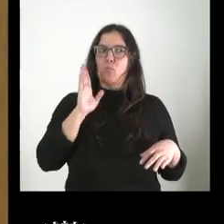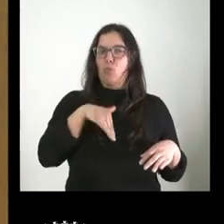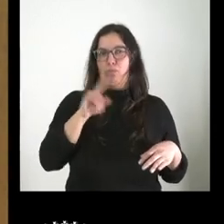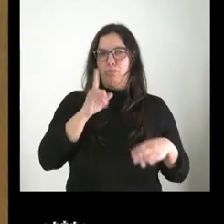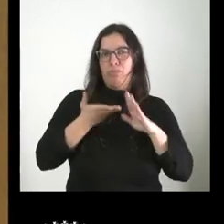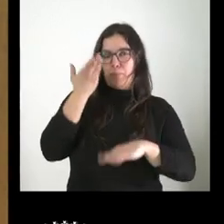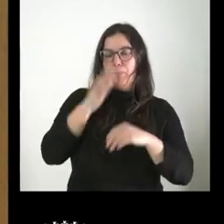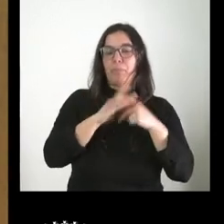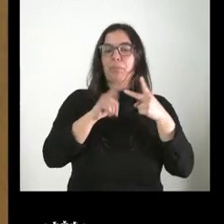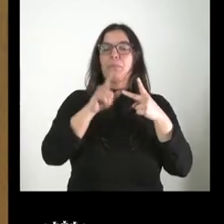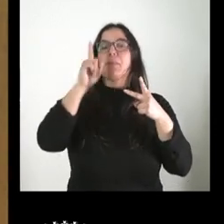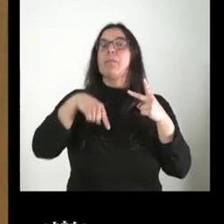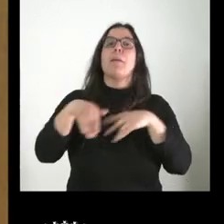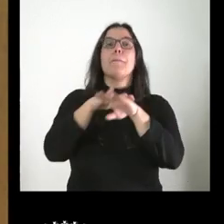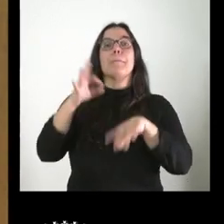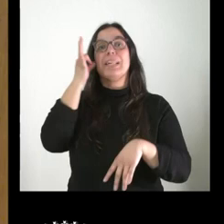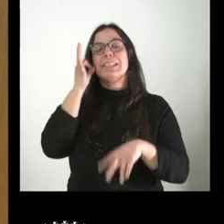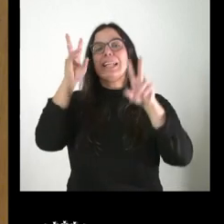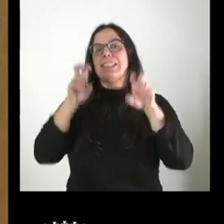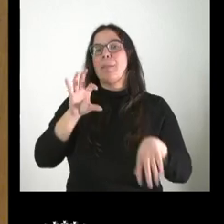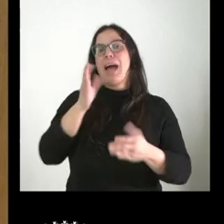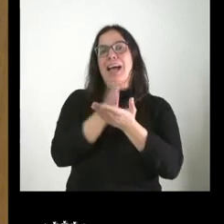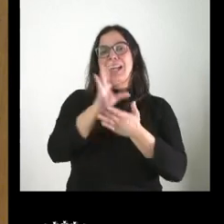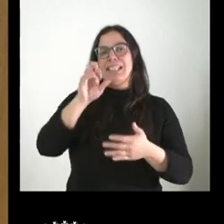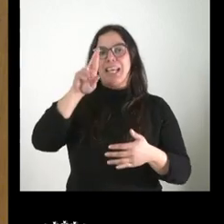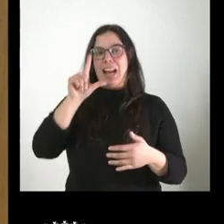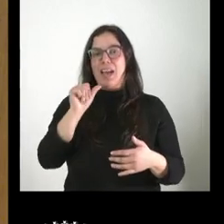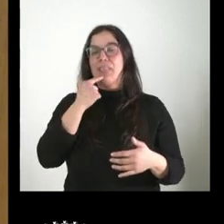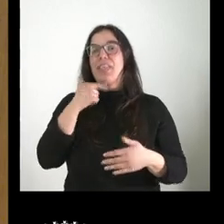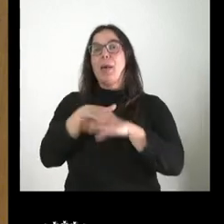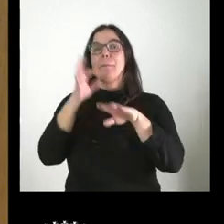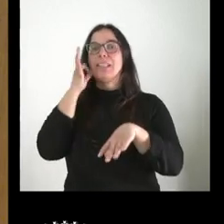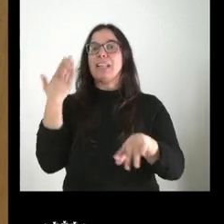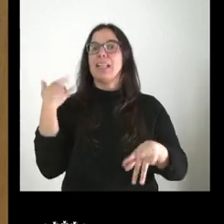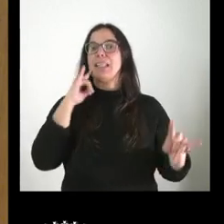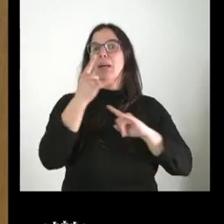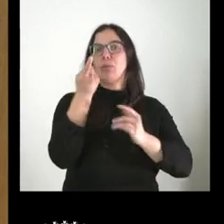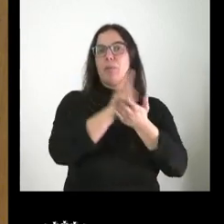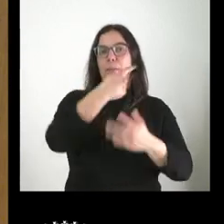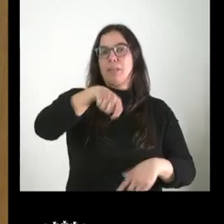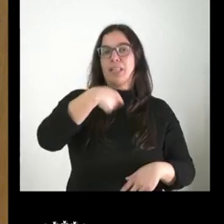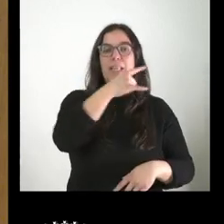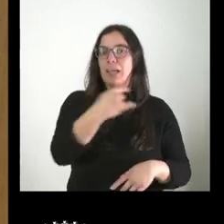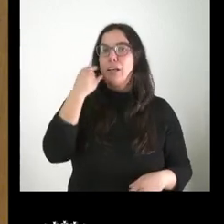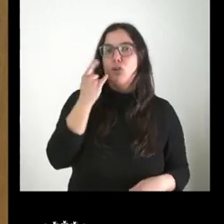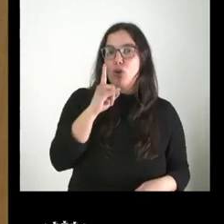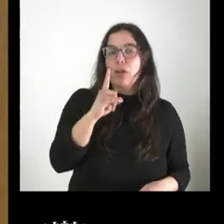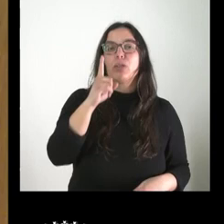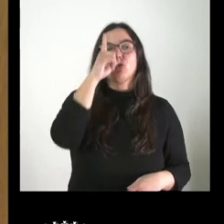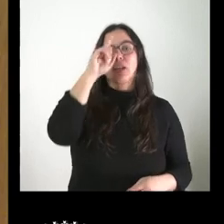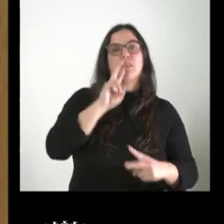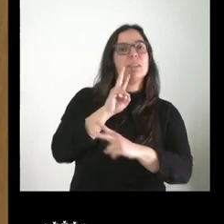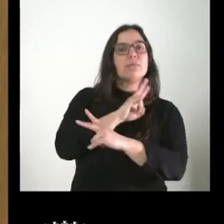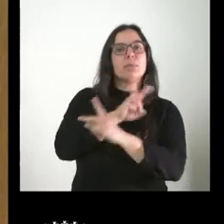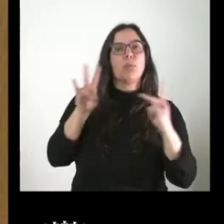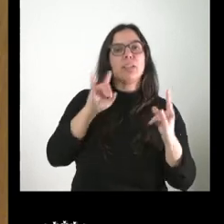tema del ser la ministra dijo ayer que ha vuelto a llamar al presidente y dijo que no le habían cogido el teléfono no sé si en algún momento se va a devolver Esa